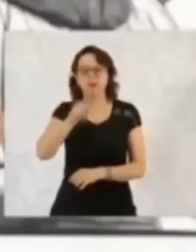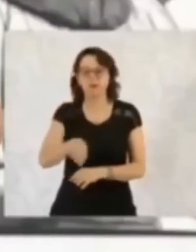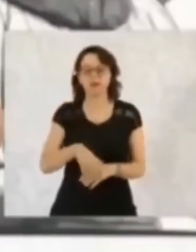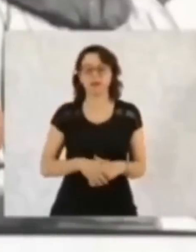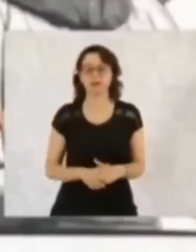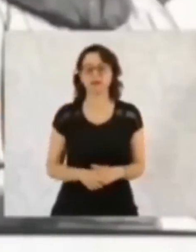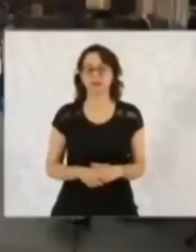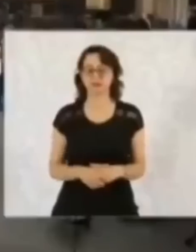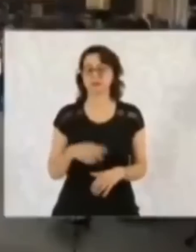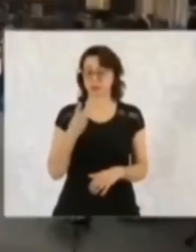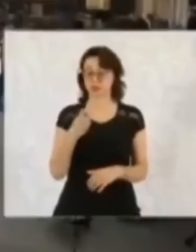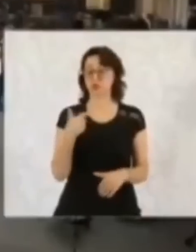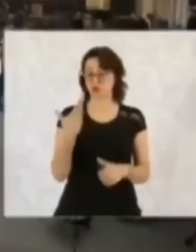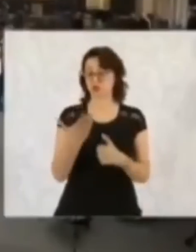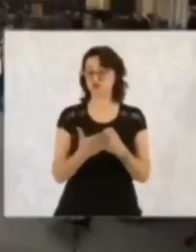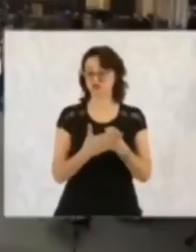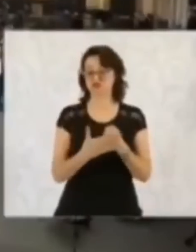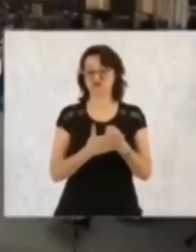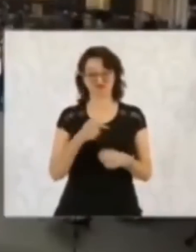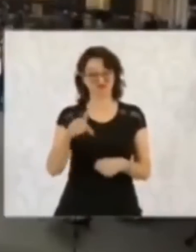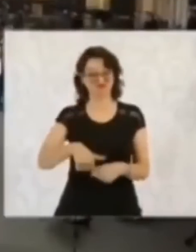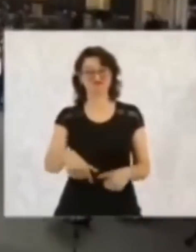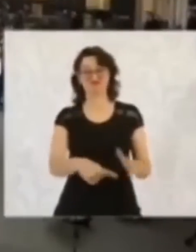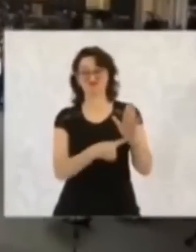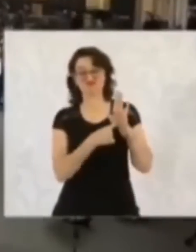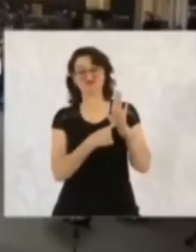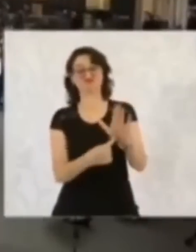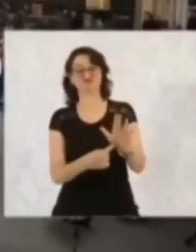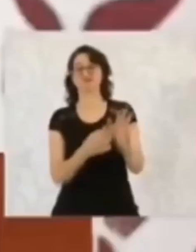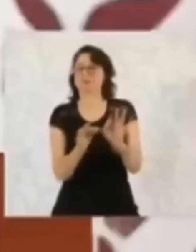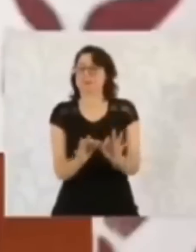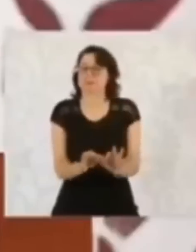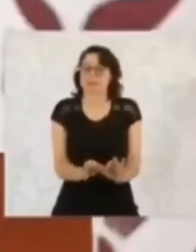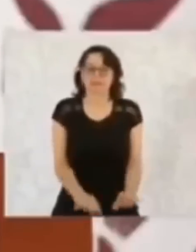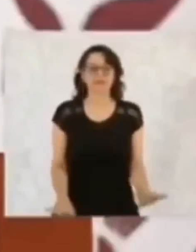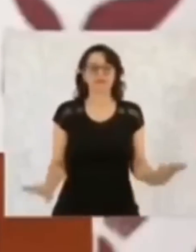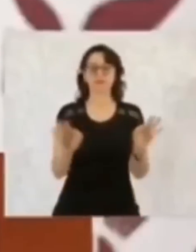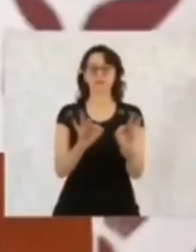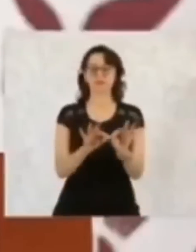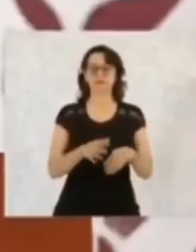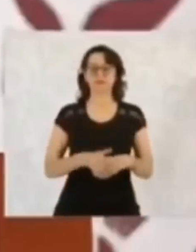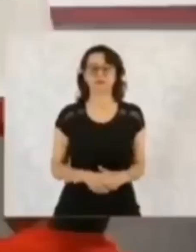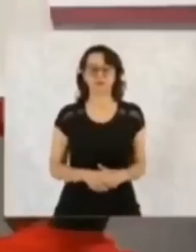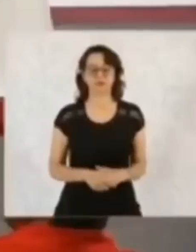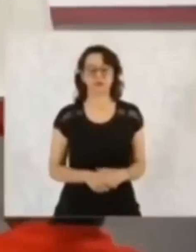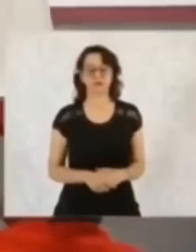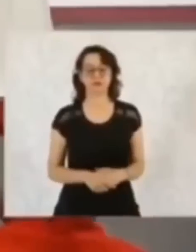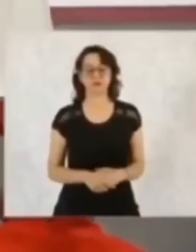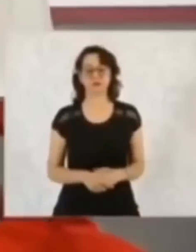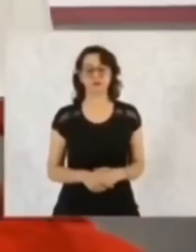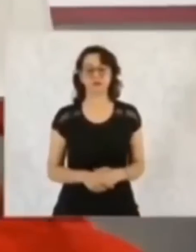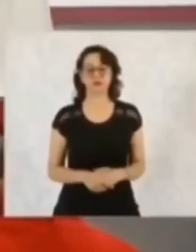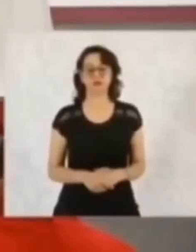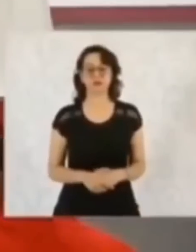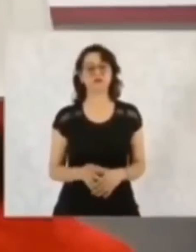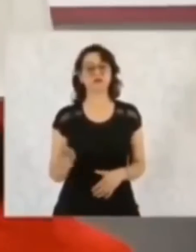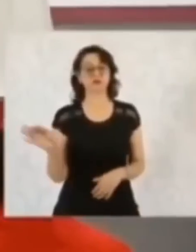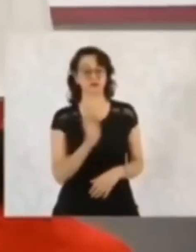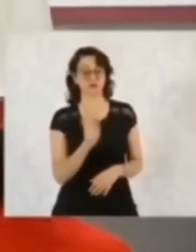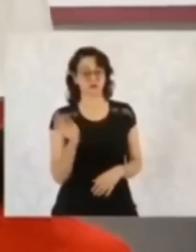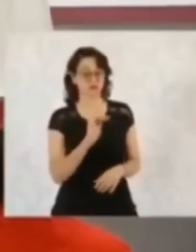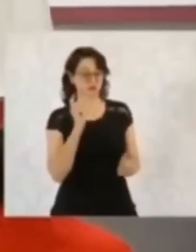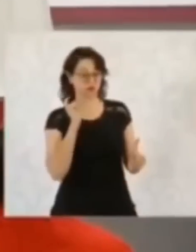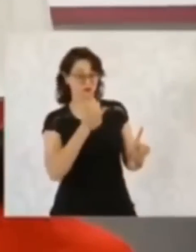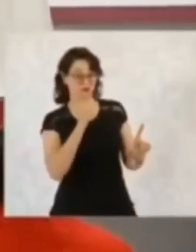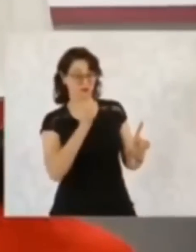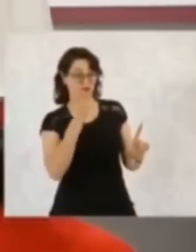Entonces sí vamos a hablar de eso, es importante. Y también quizá que se revise esta pensión vitalicia.